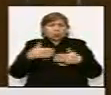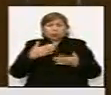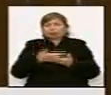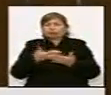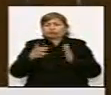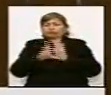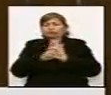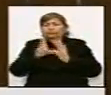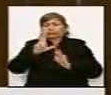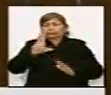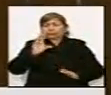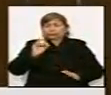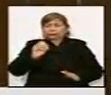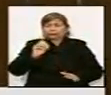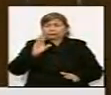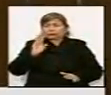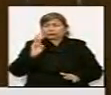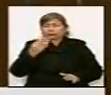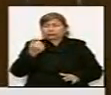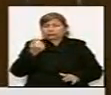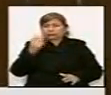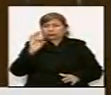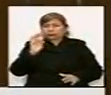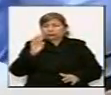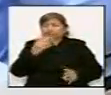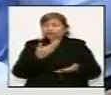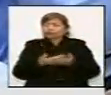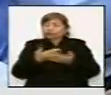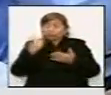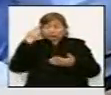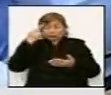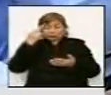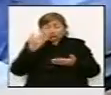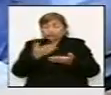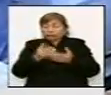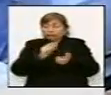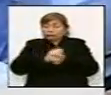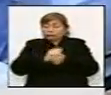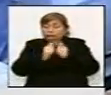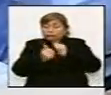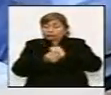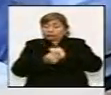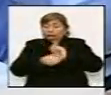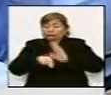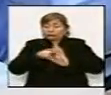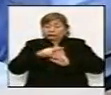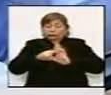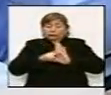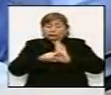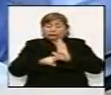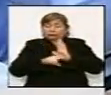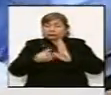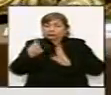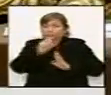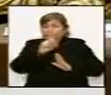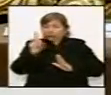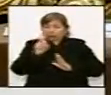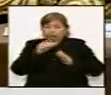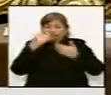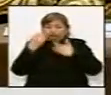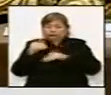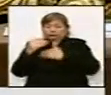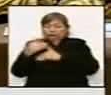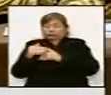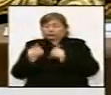de la ley 30.937, razón por la cual se ha planteado una modificación a la norma para que no se les restrinja